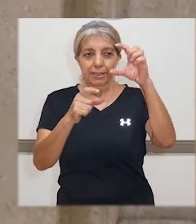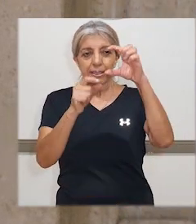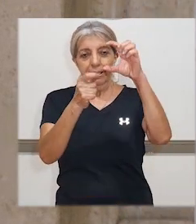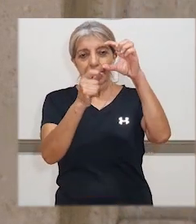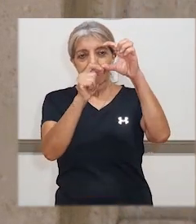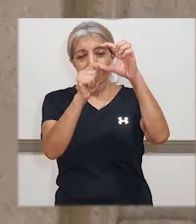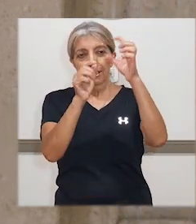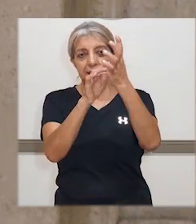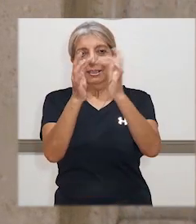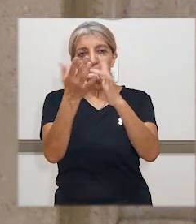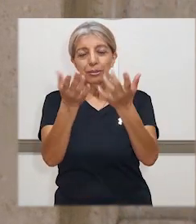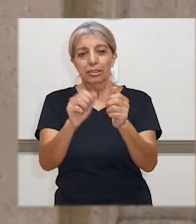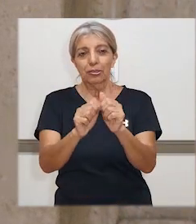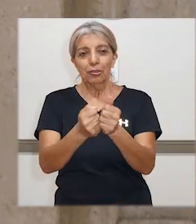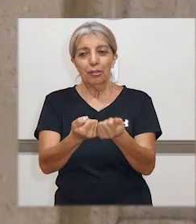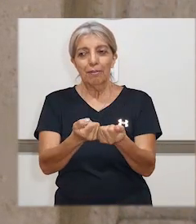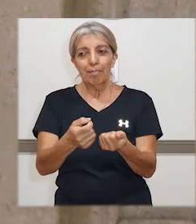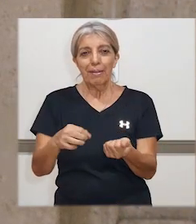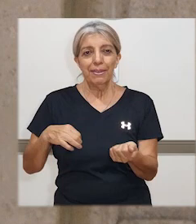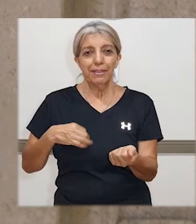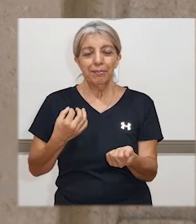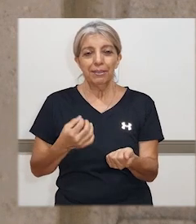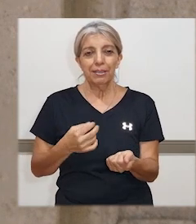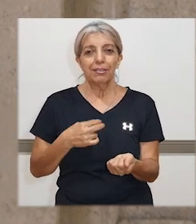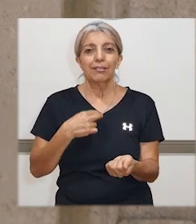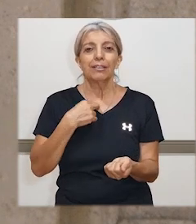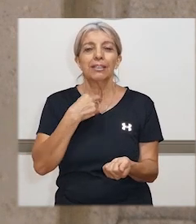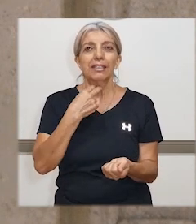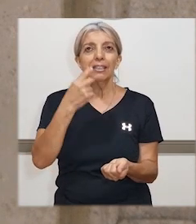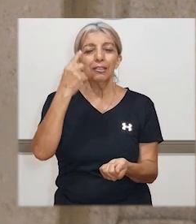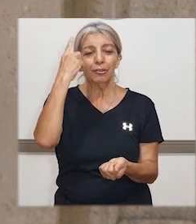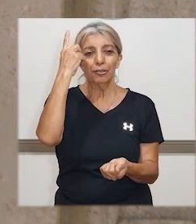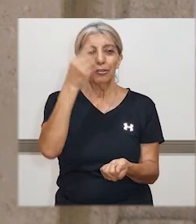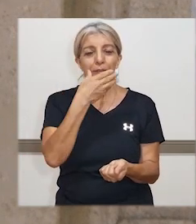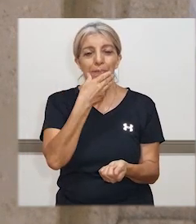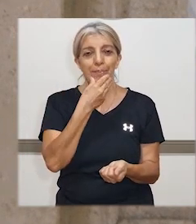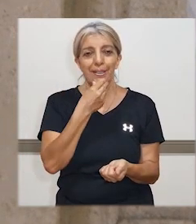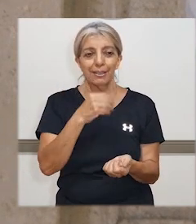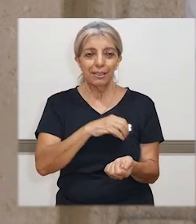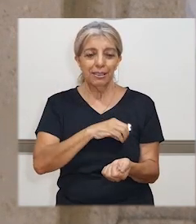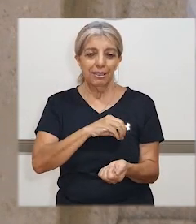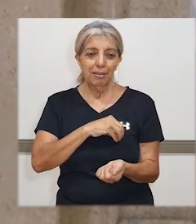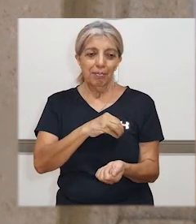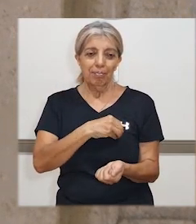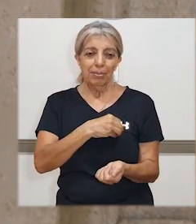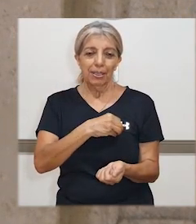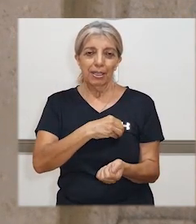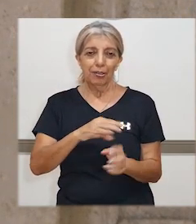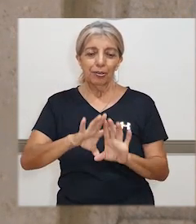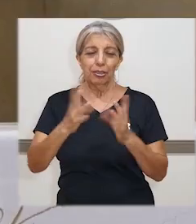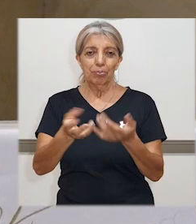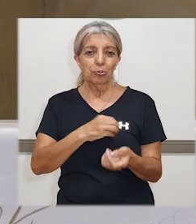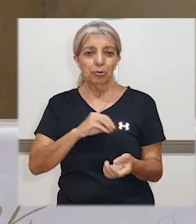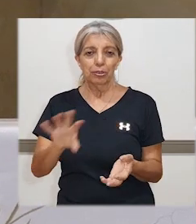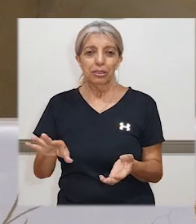Este es Jesucristo, el pan de vida. Él es el Cordero de Dios que quita el pecado del mundo. Felices